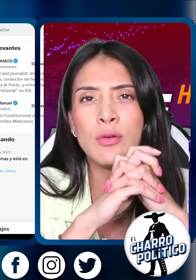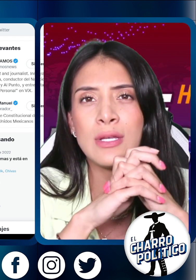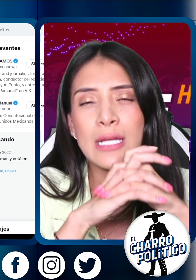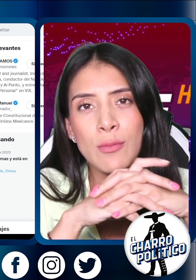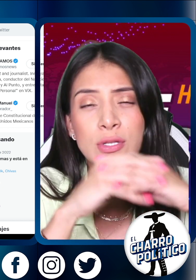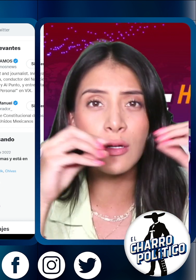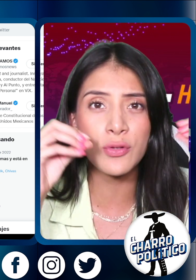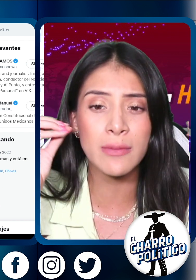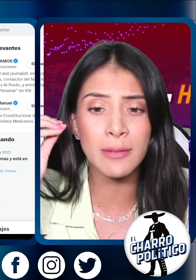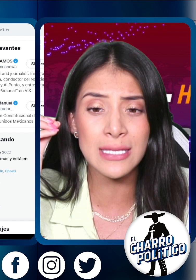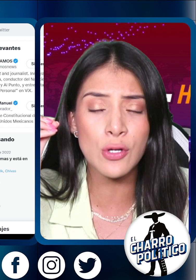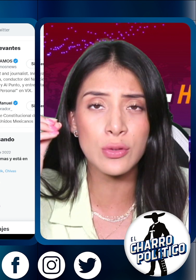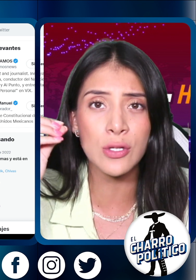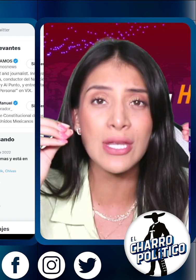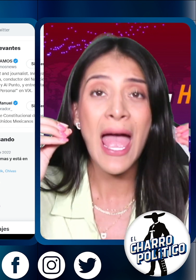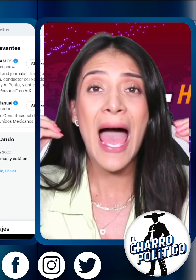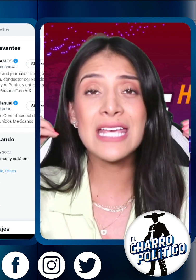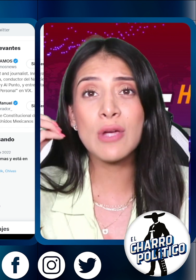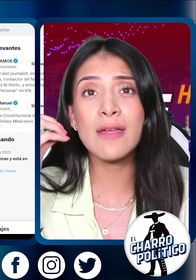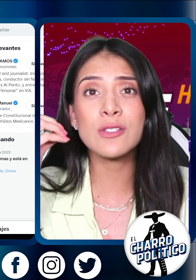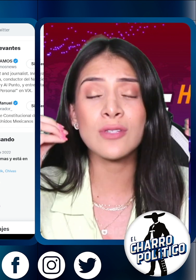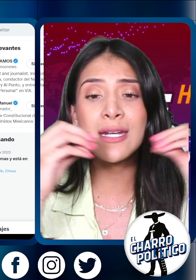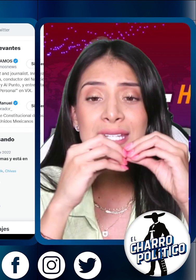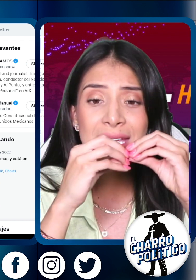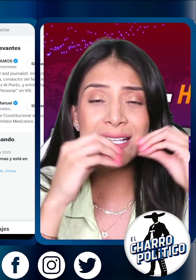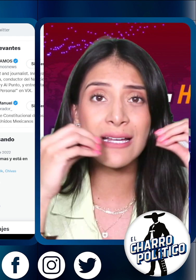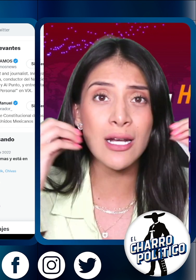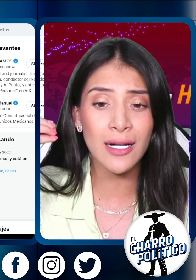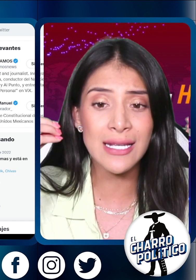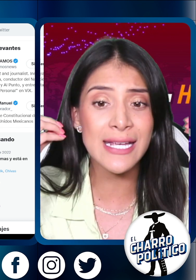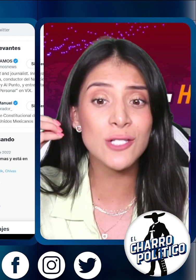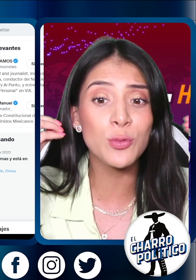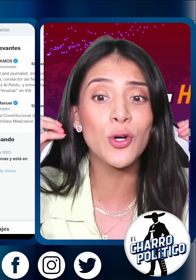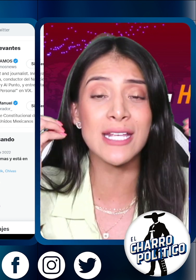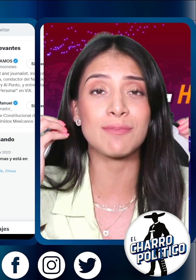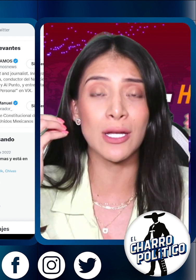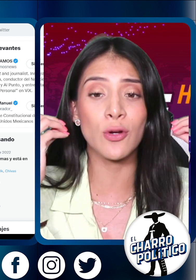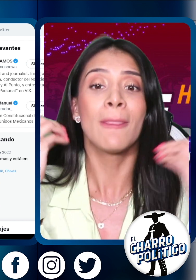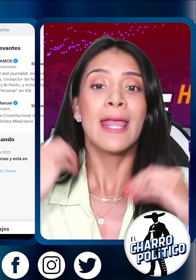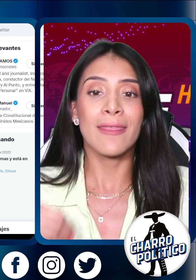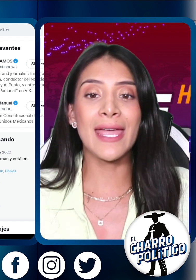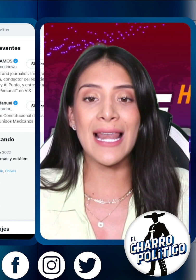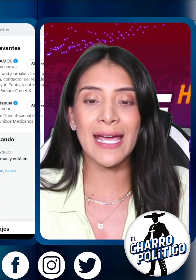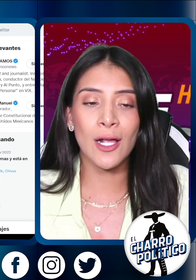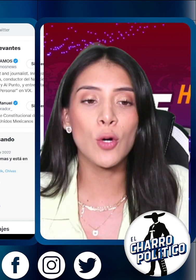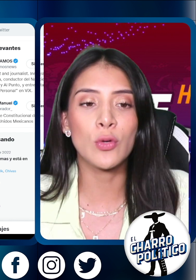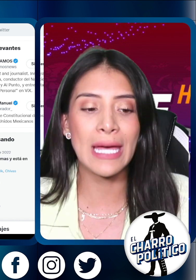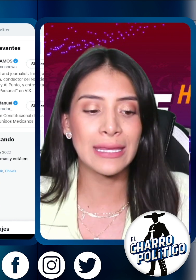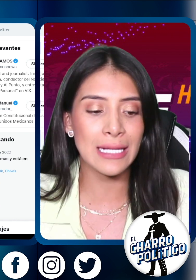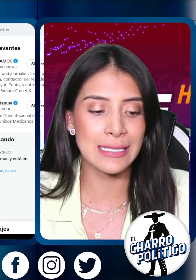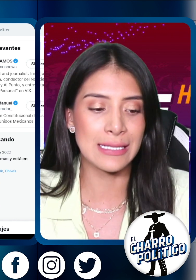el latino, donde sabemos que inclusive en Estados Unidos hay ciudades donde ya ni siquiera se habla el inglés, es puro español de la